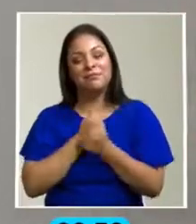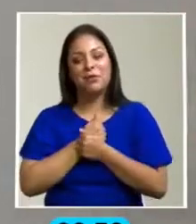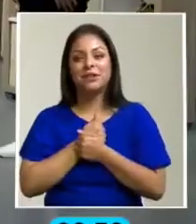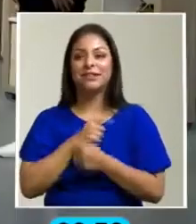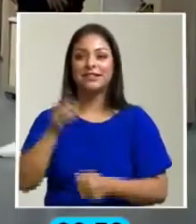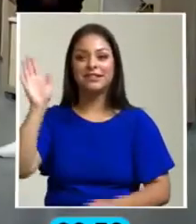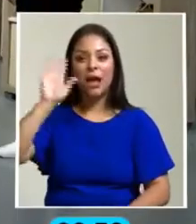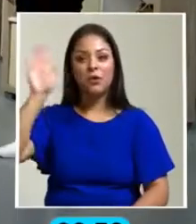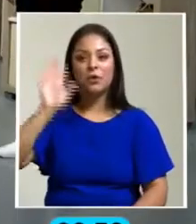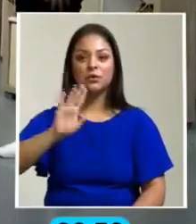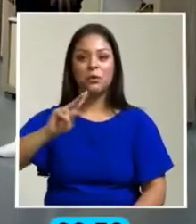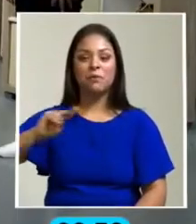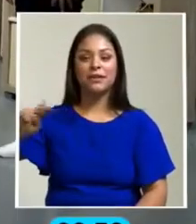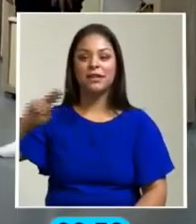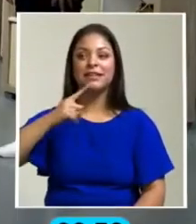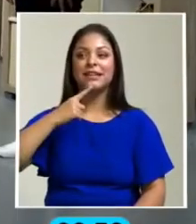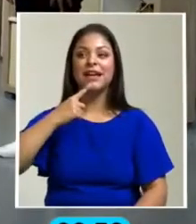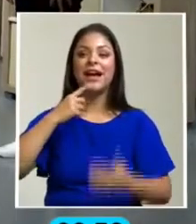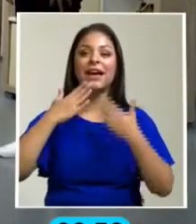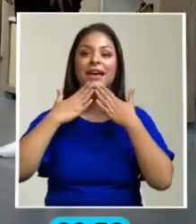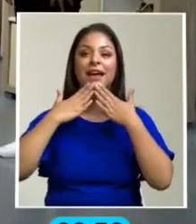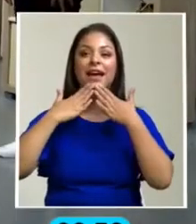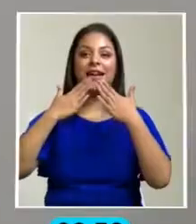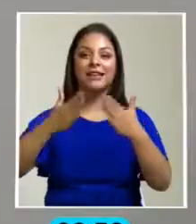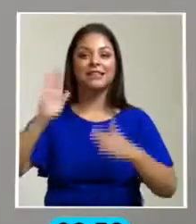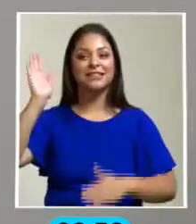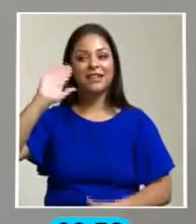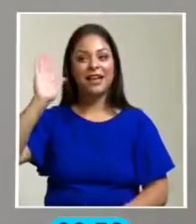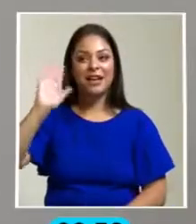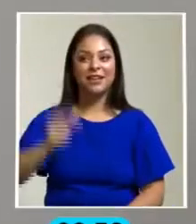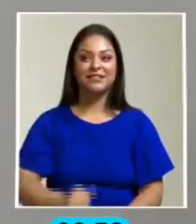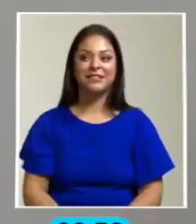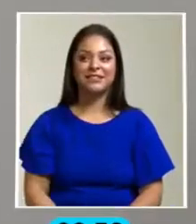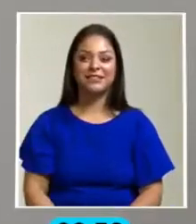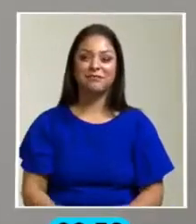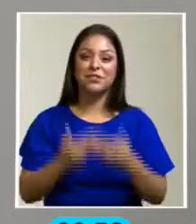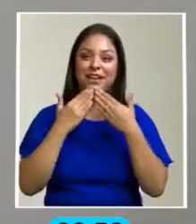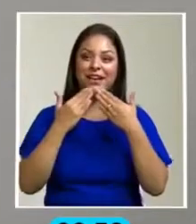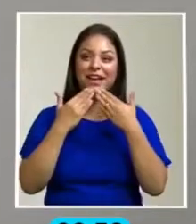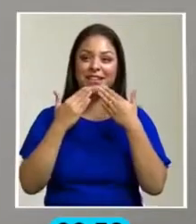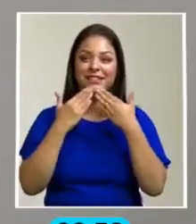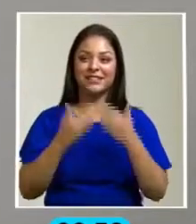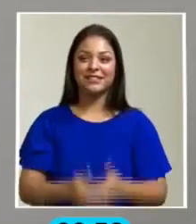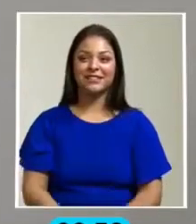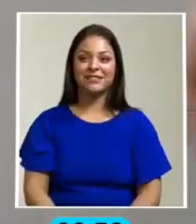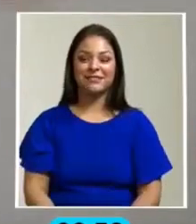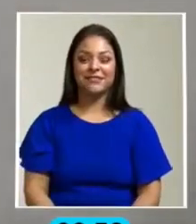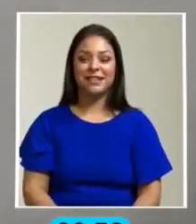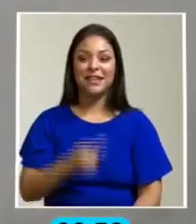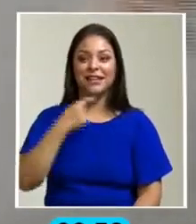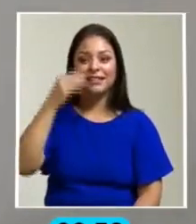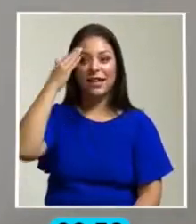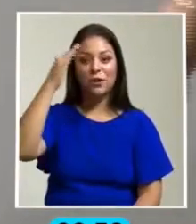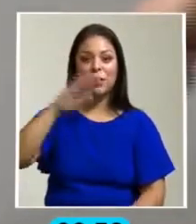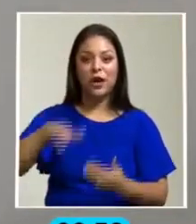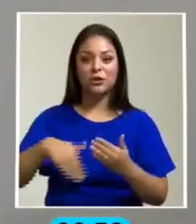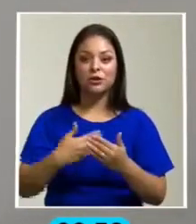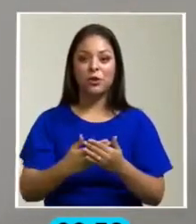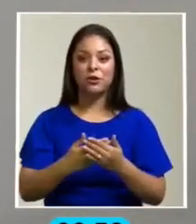sus compañeros y dígales que muchas gracias. Y a los niños y niñas que nos vieron hoy, mi amor. Mándale un saludo a todos los niños de la Ramón